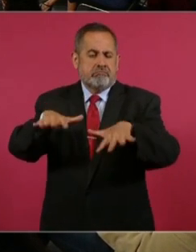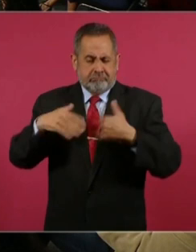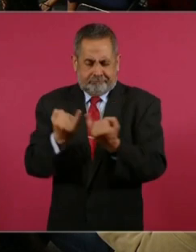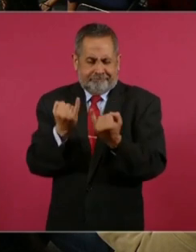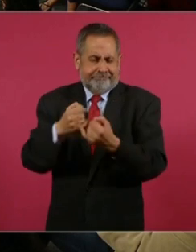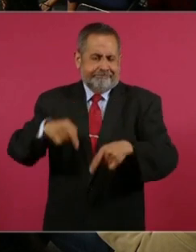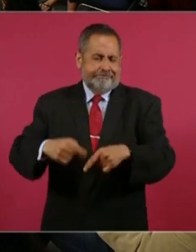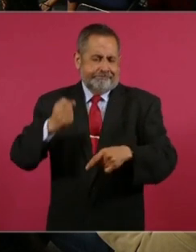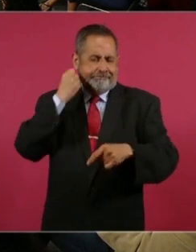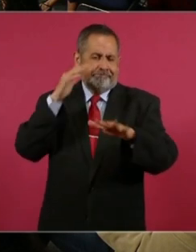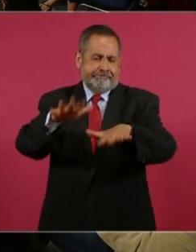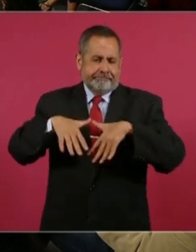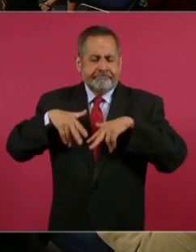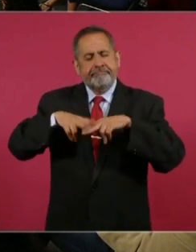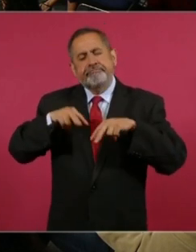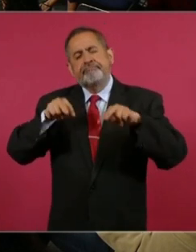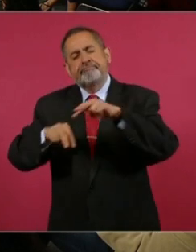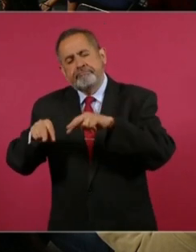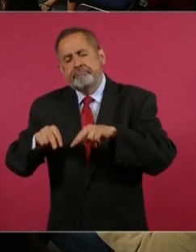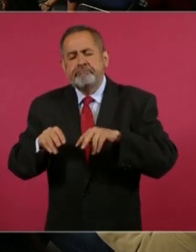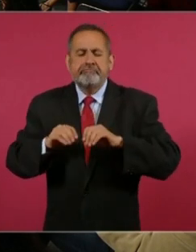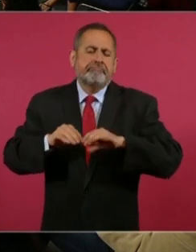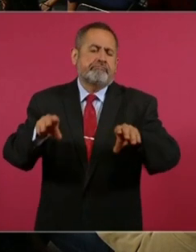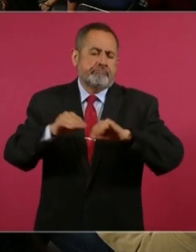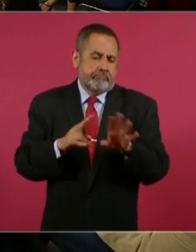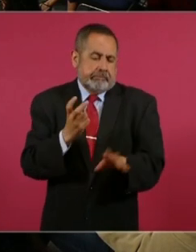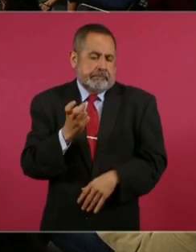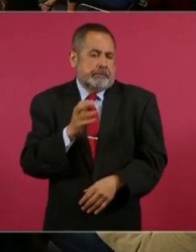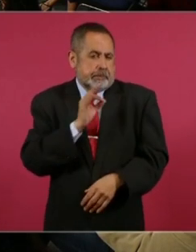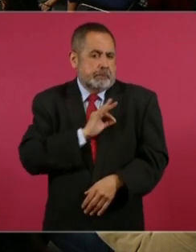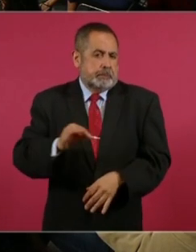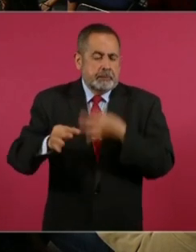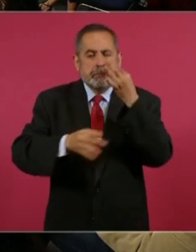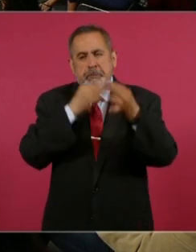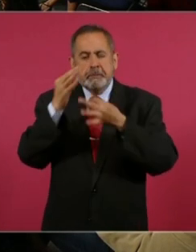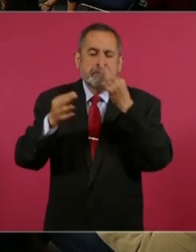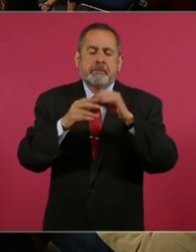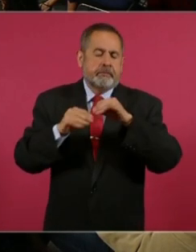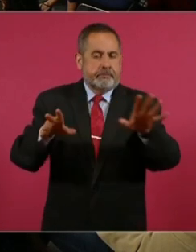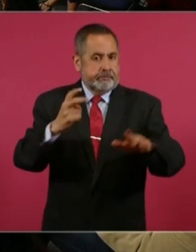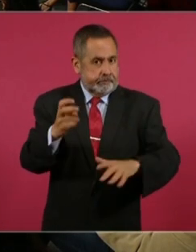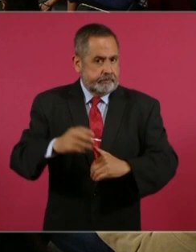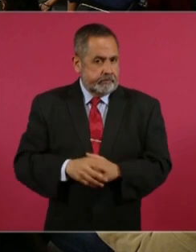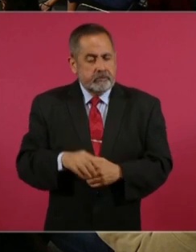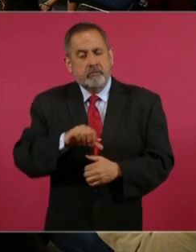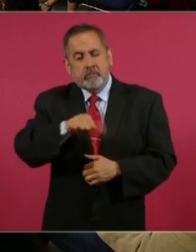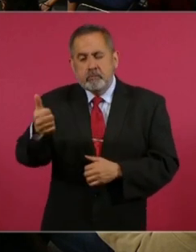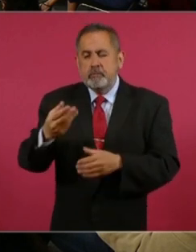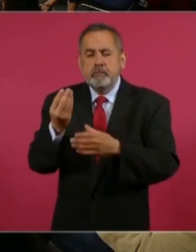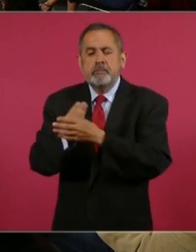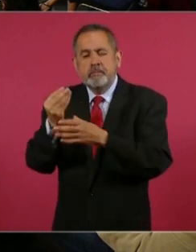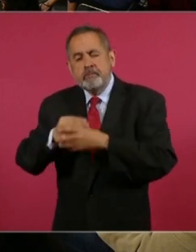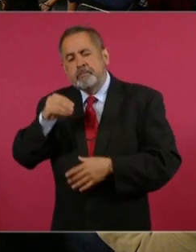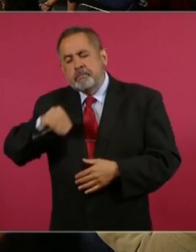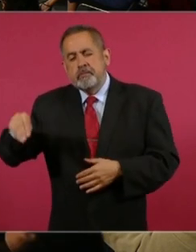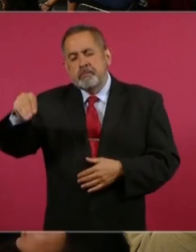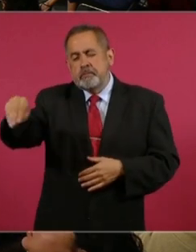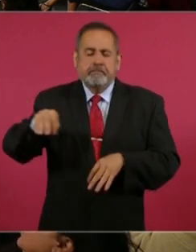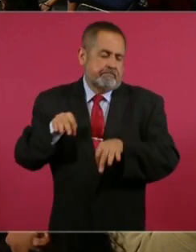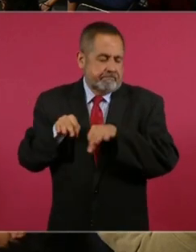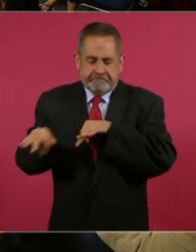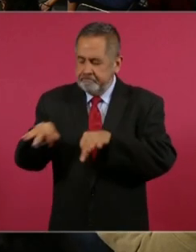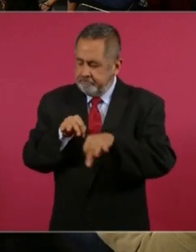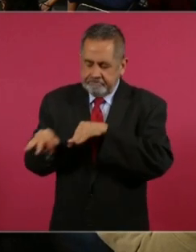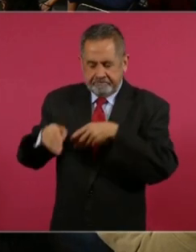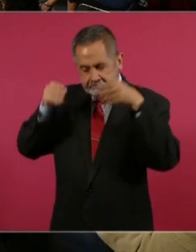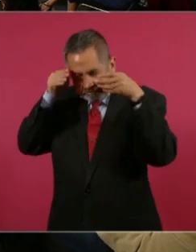esta, porque es lo único que podemos hacer. Lo demás es puro trabajo